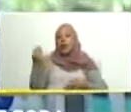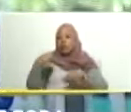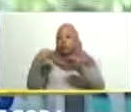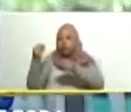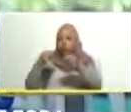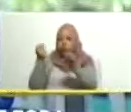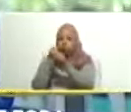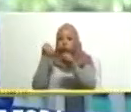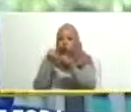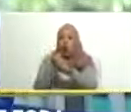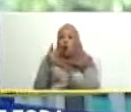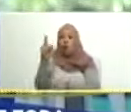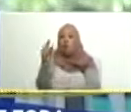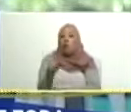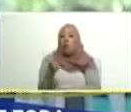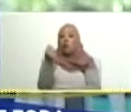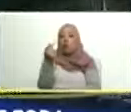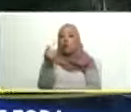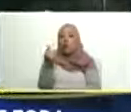hacer algo sin nada.